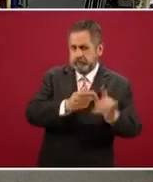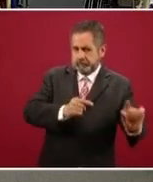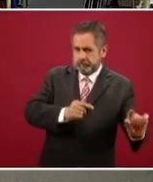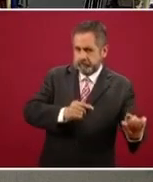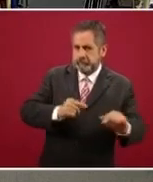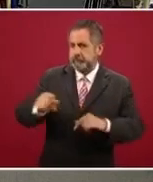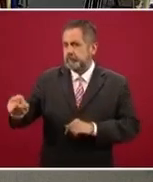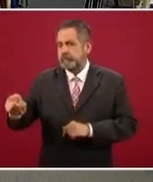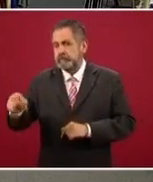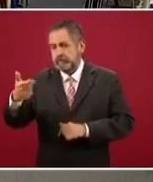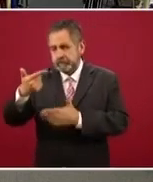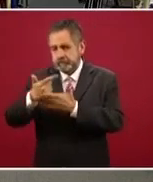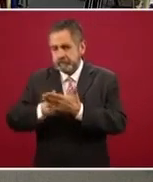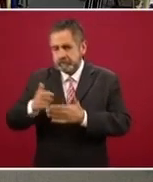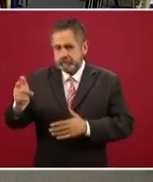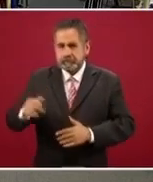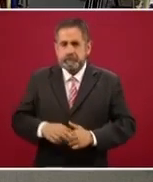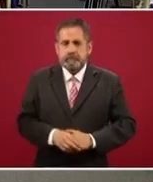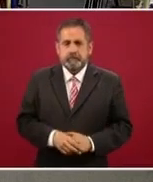lo de la lista va.